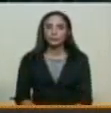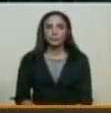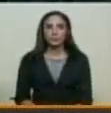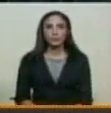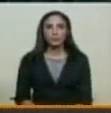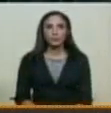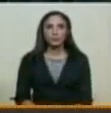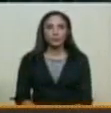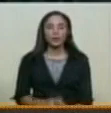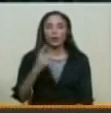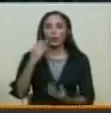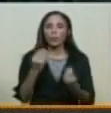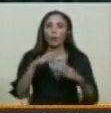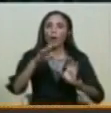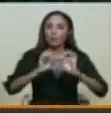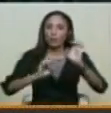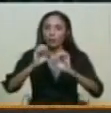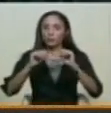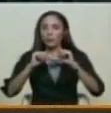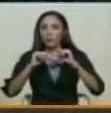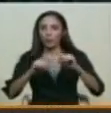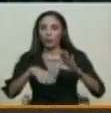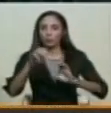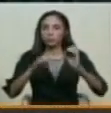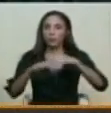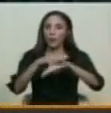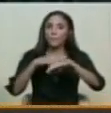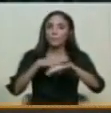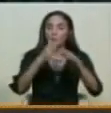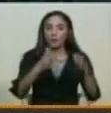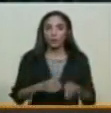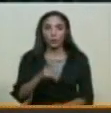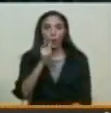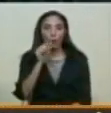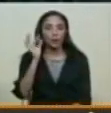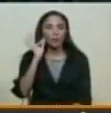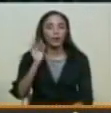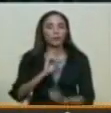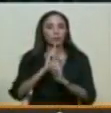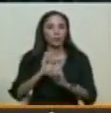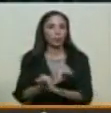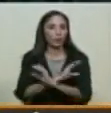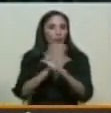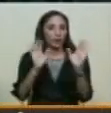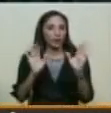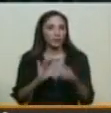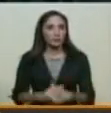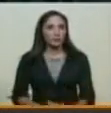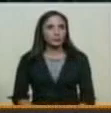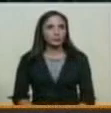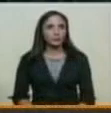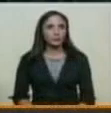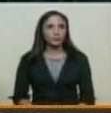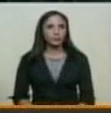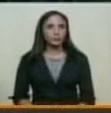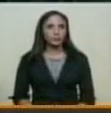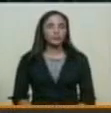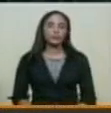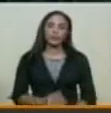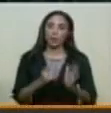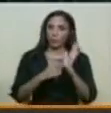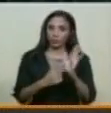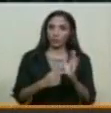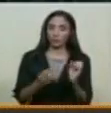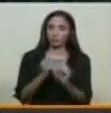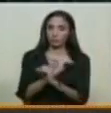de evaluación permanente de ministras y ministros, con resultados claros, que puedan presentarse al pueblo de